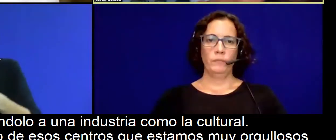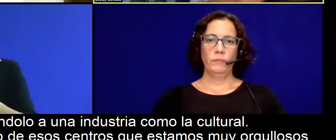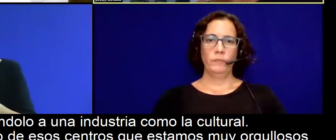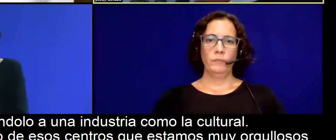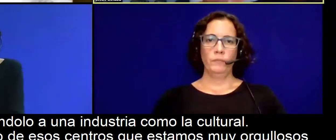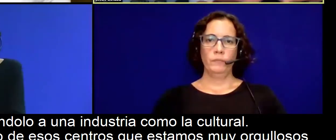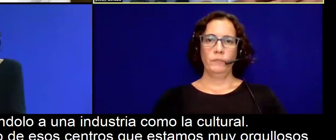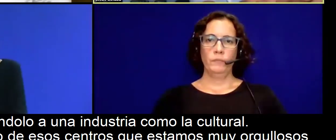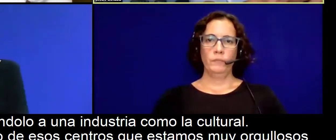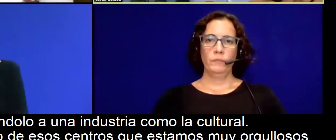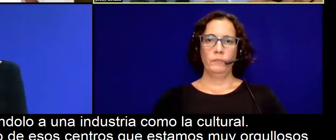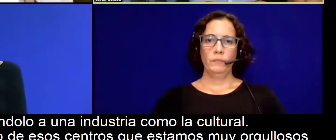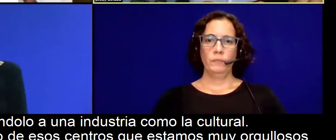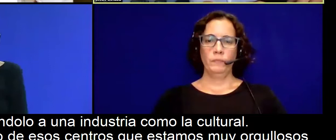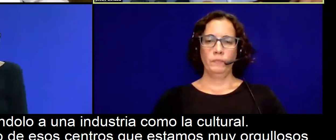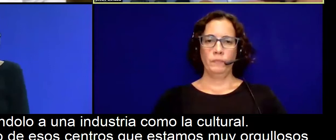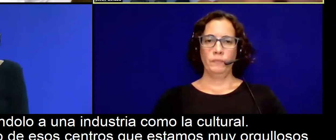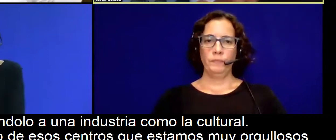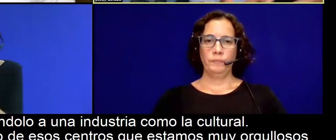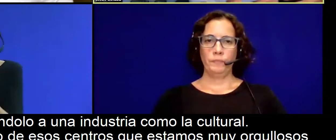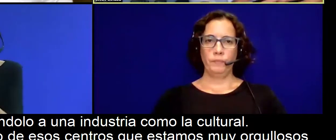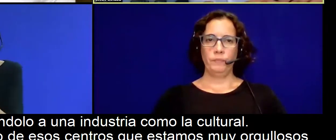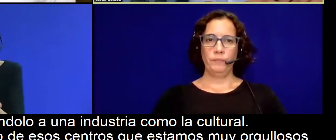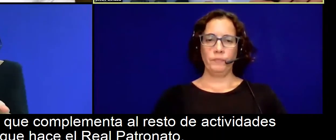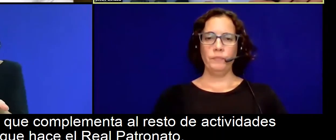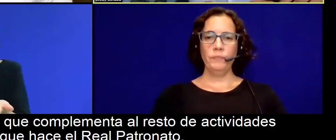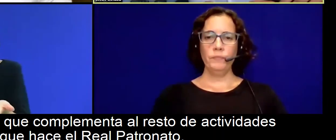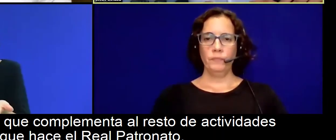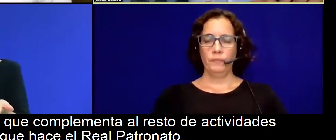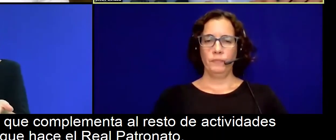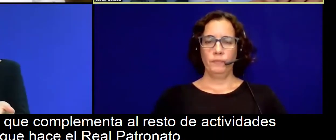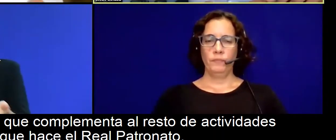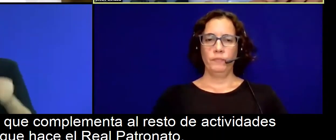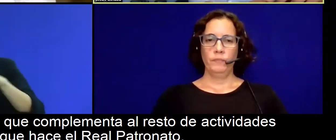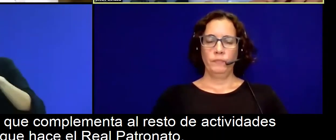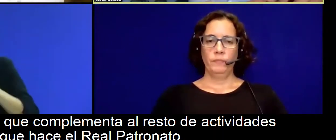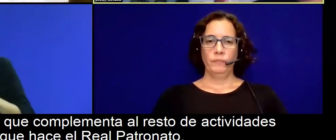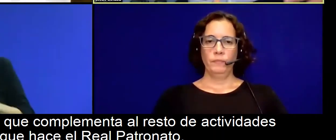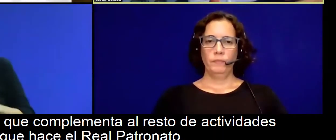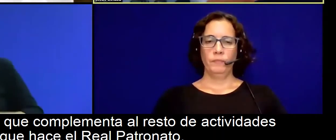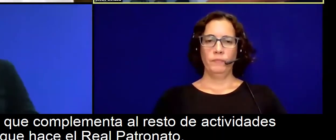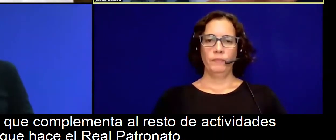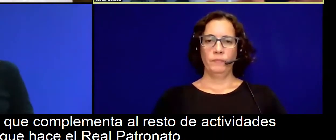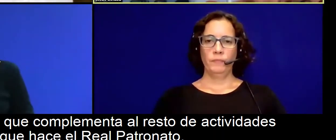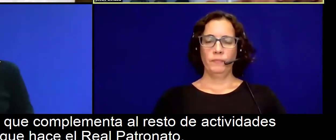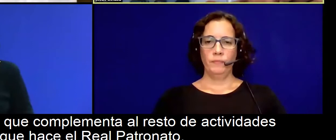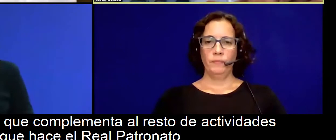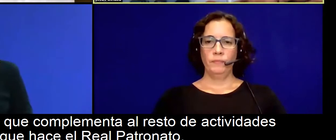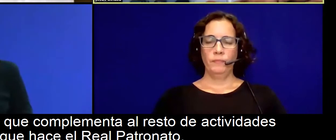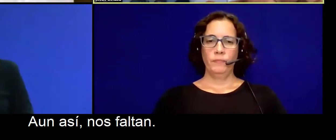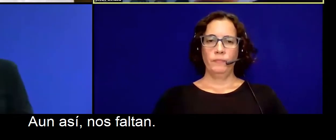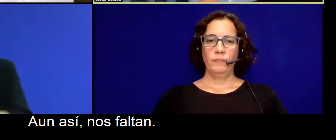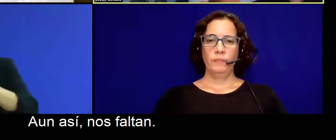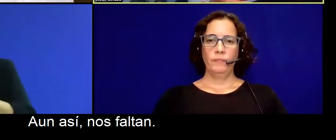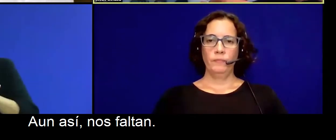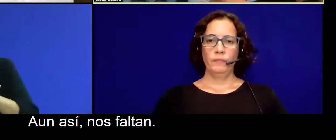de esas centros que estamos muy orgullosos de su gestión y que complementa el resto de actividades que hace el Real